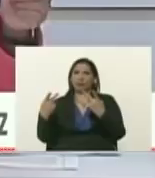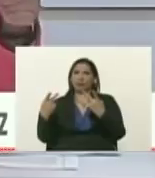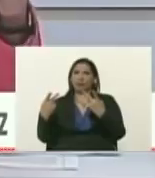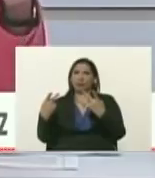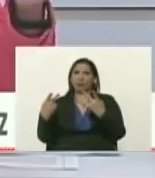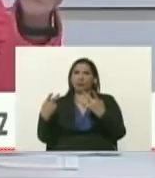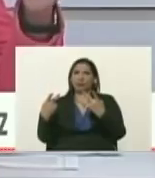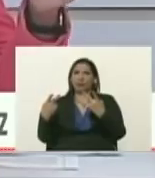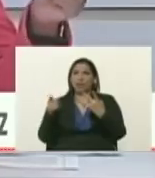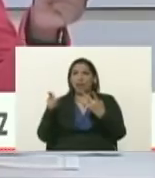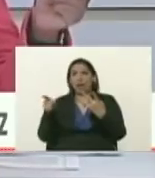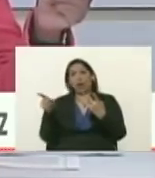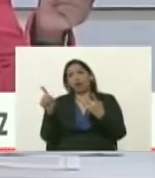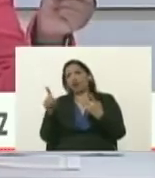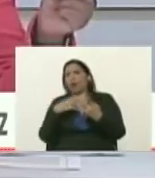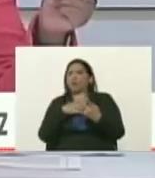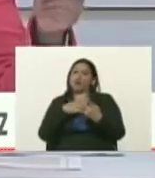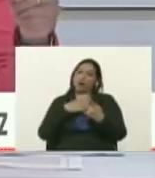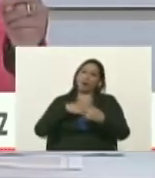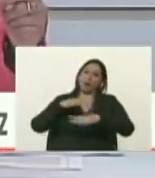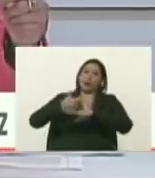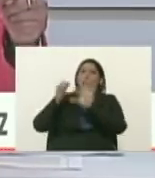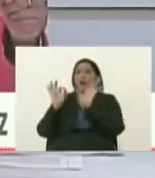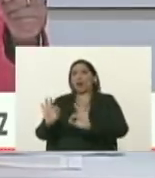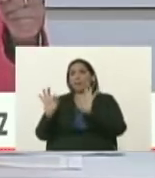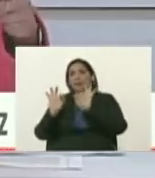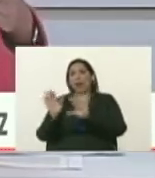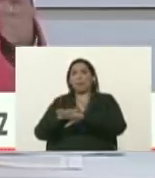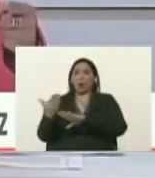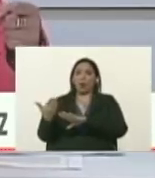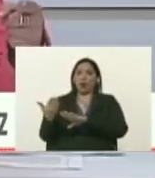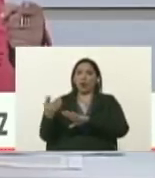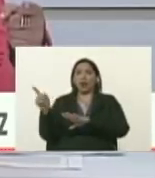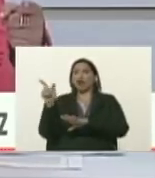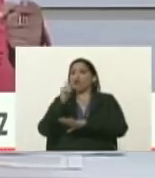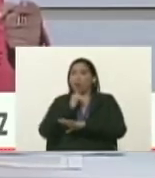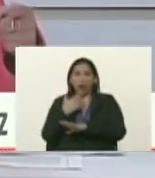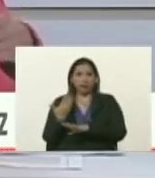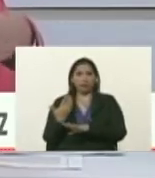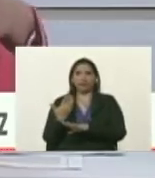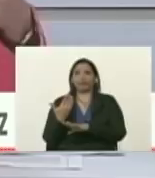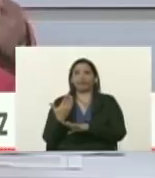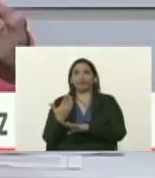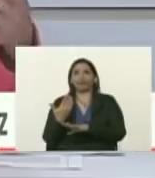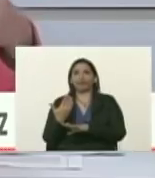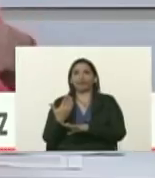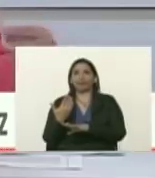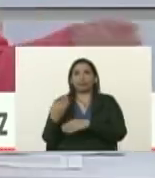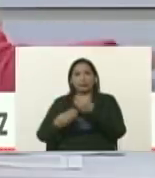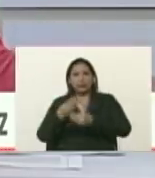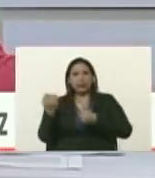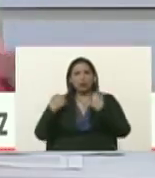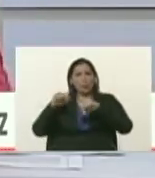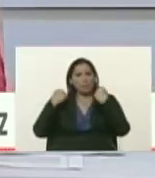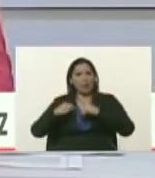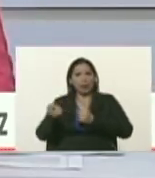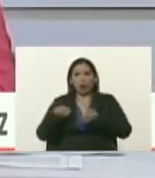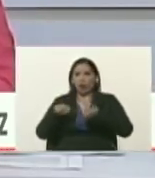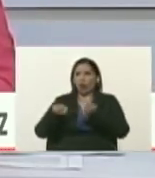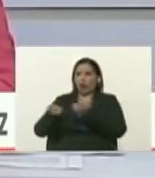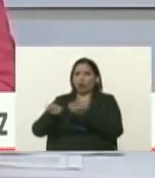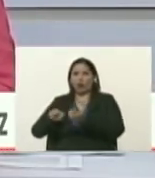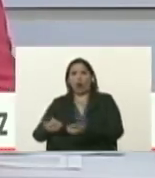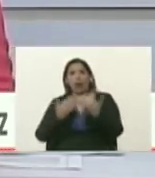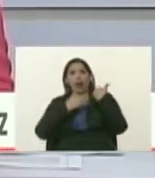que él no puede ser sino procurador especial porque no tiene en hechos prácticos control efectivo de la